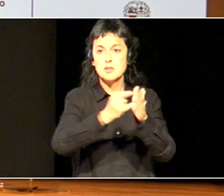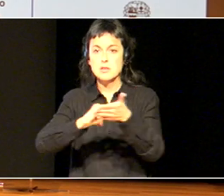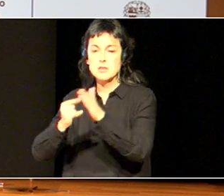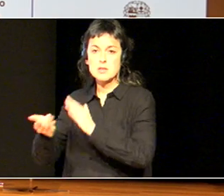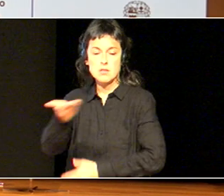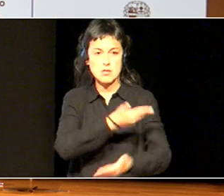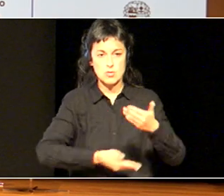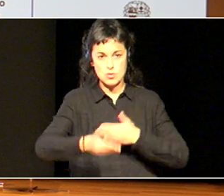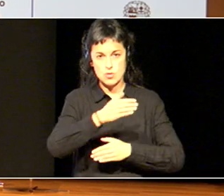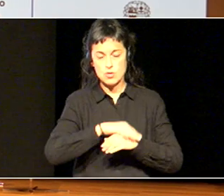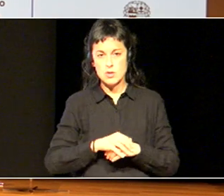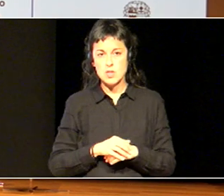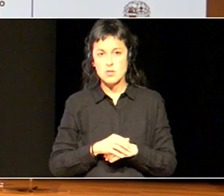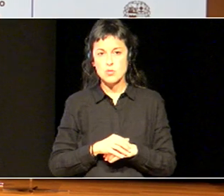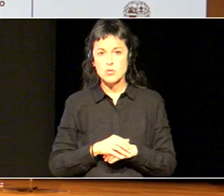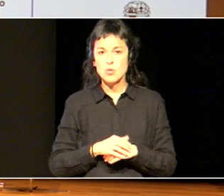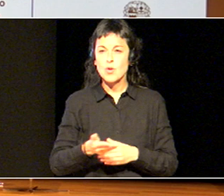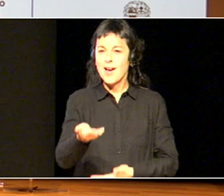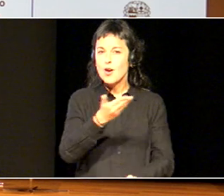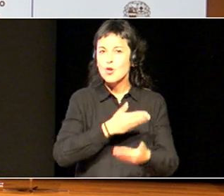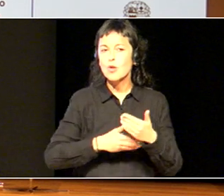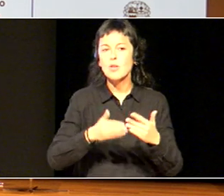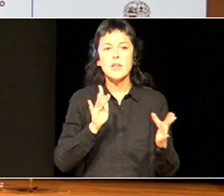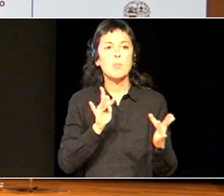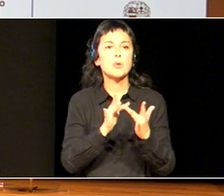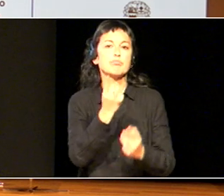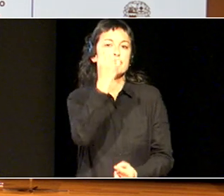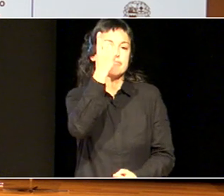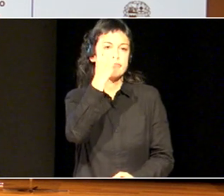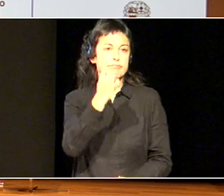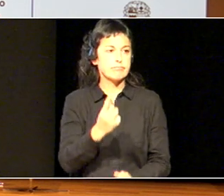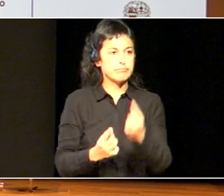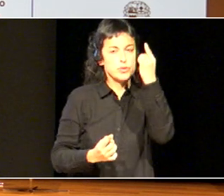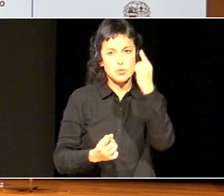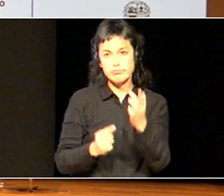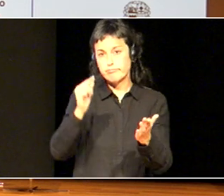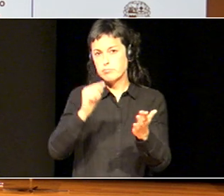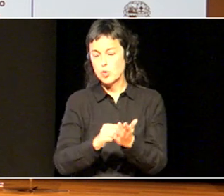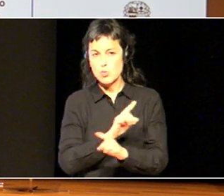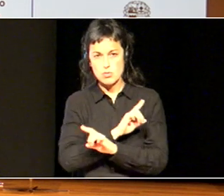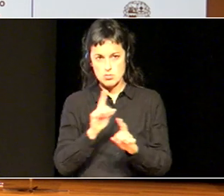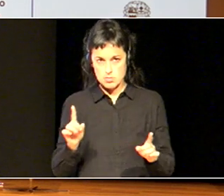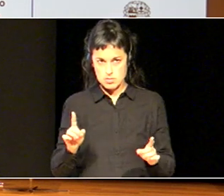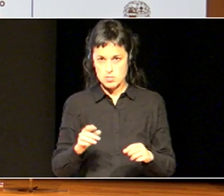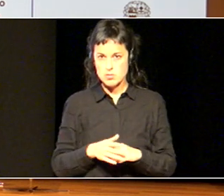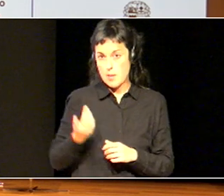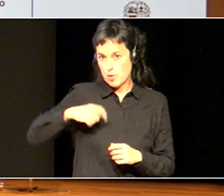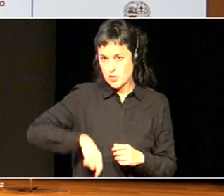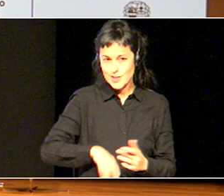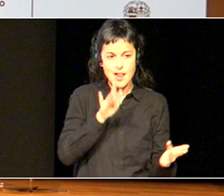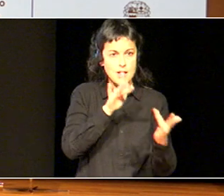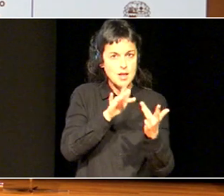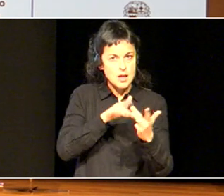colaboración que no esté basada en contactos puntuales sueltos aislados entre profesionales sino